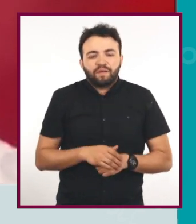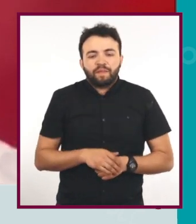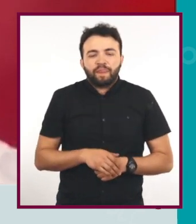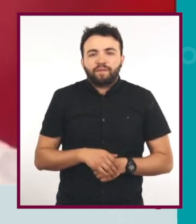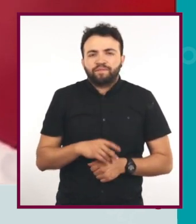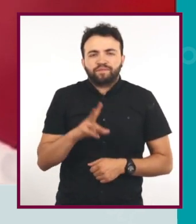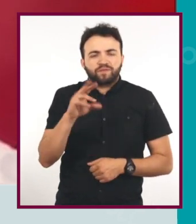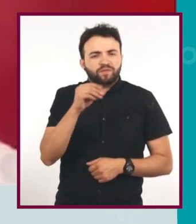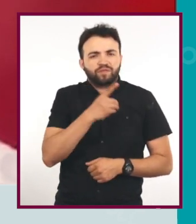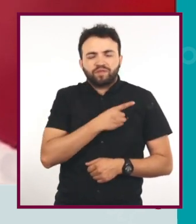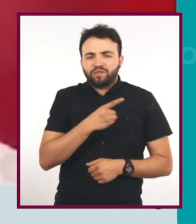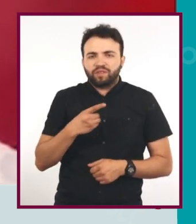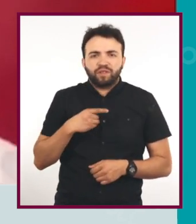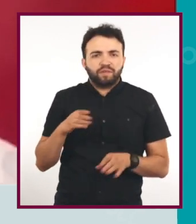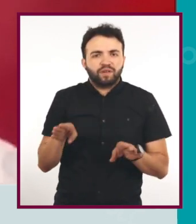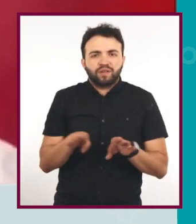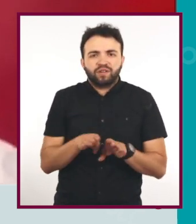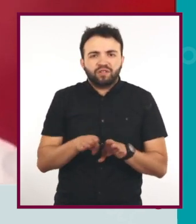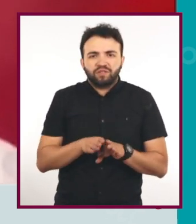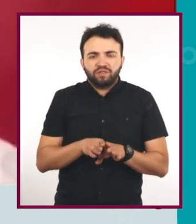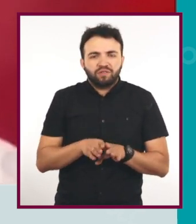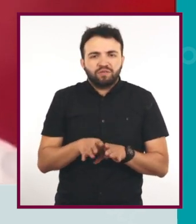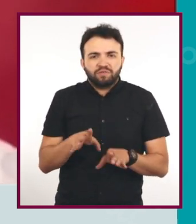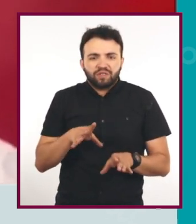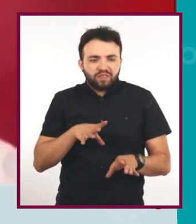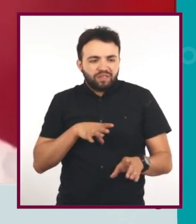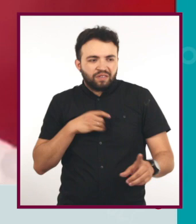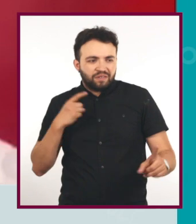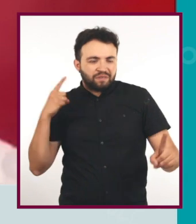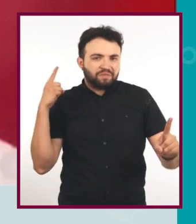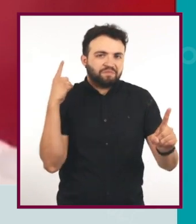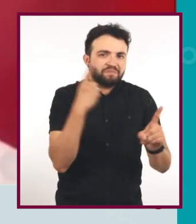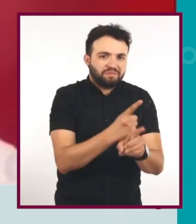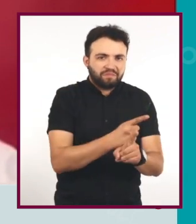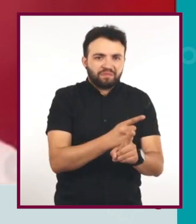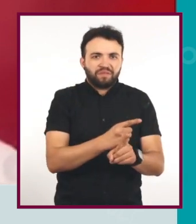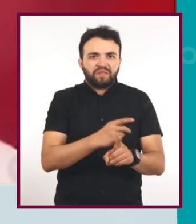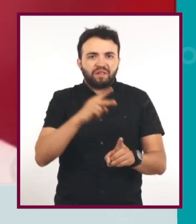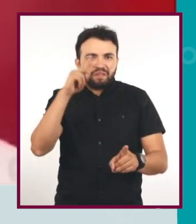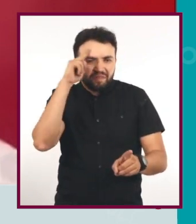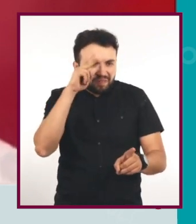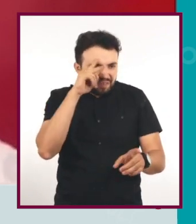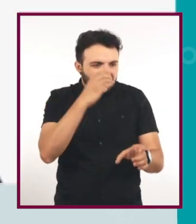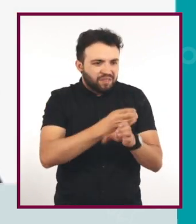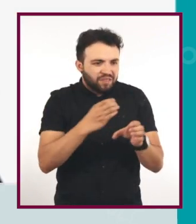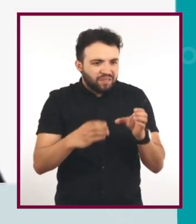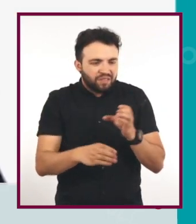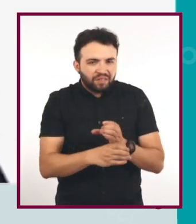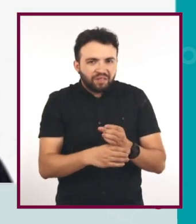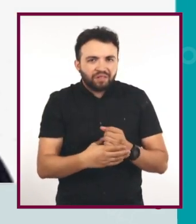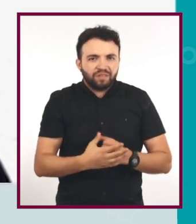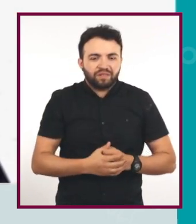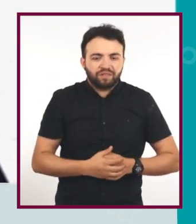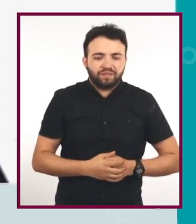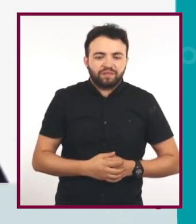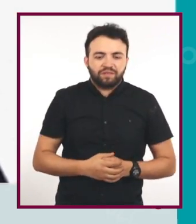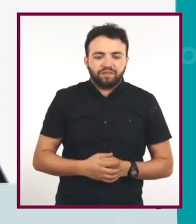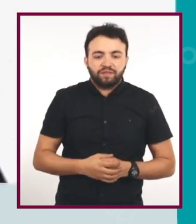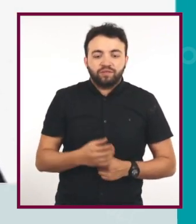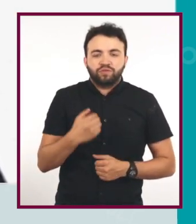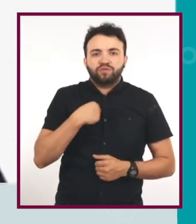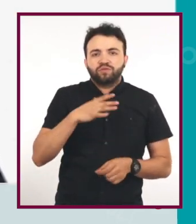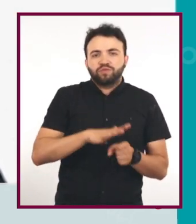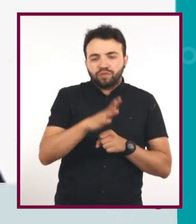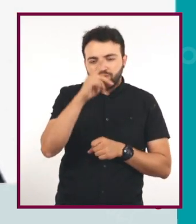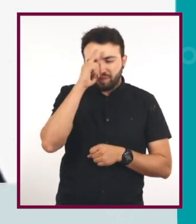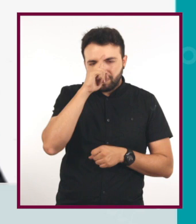venganza, que deje pasar las cosas y al final... que piense muy bien en qué círculo social quiere estar. Yo le recomendaría que tenga